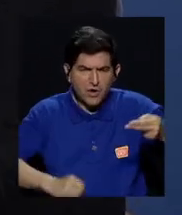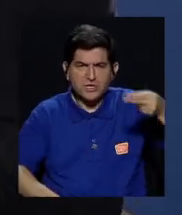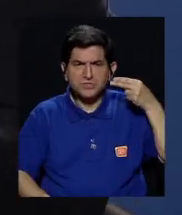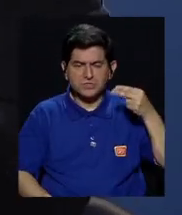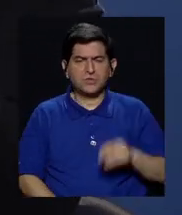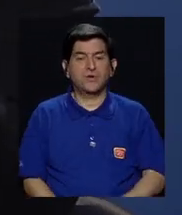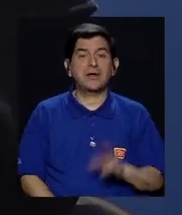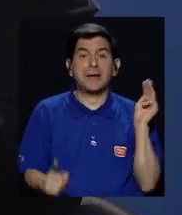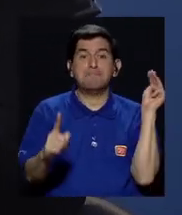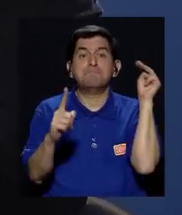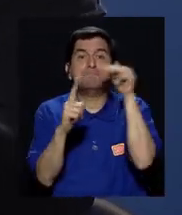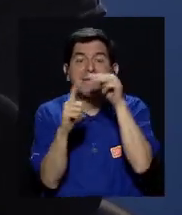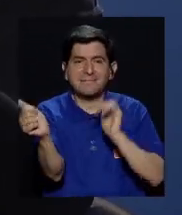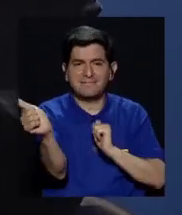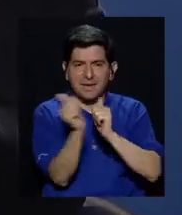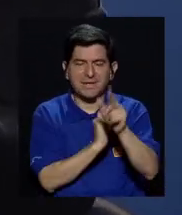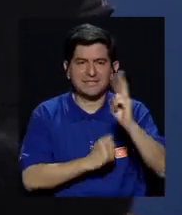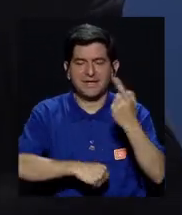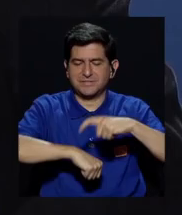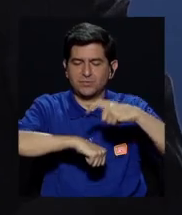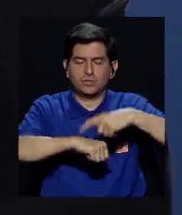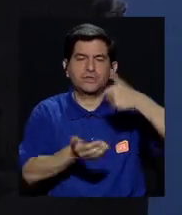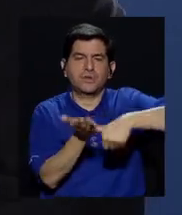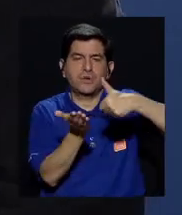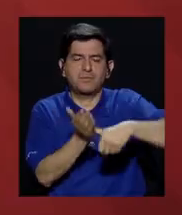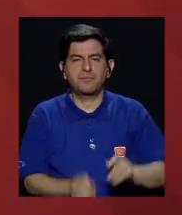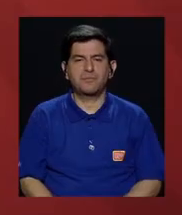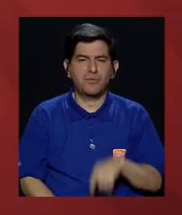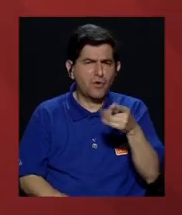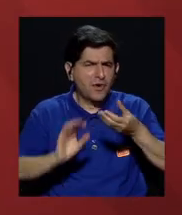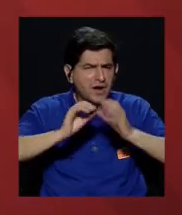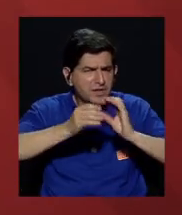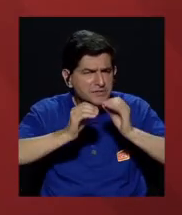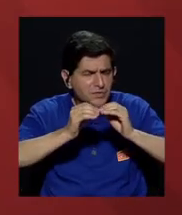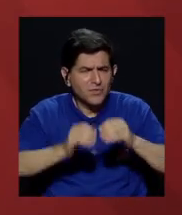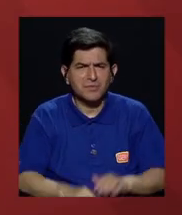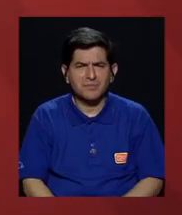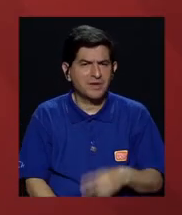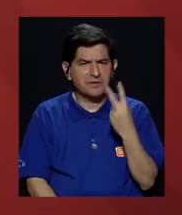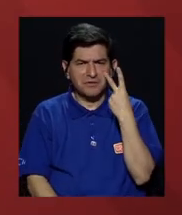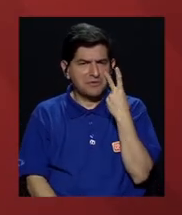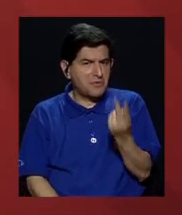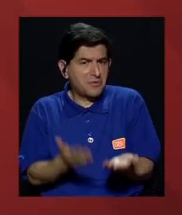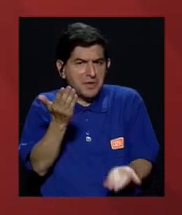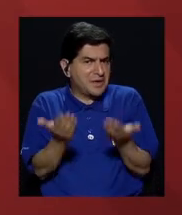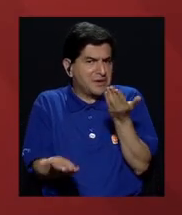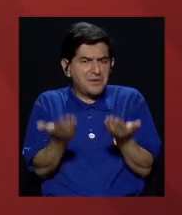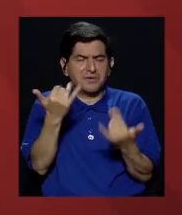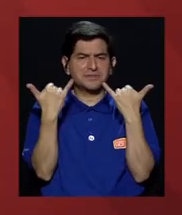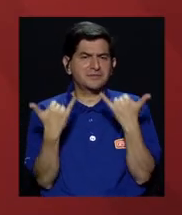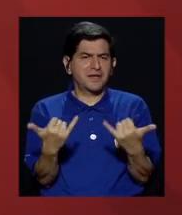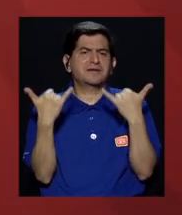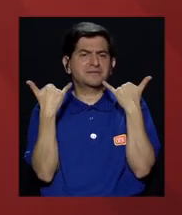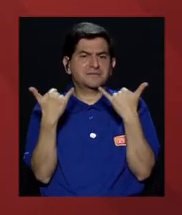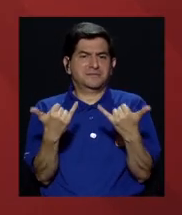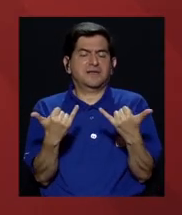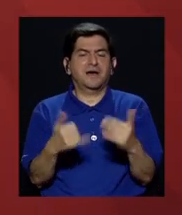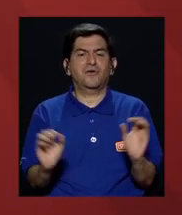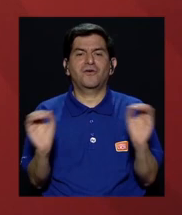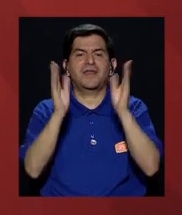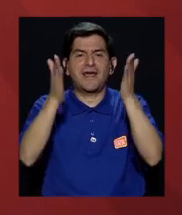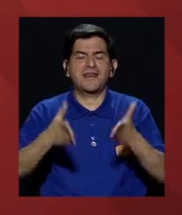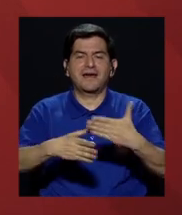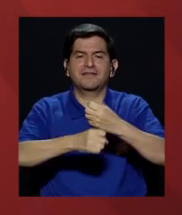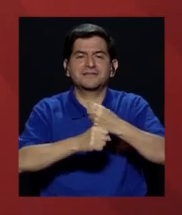la historia es como la meta para poder pasar a una segunda ronda electoral este dato no no lo estoy digamos al menos en este momento de